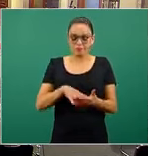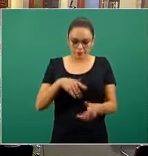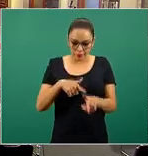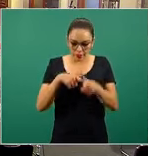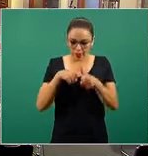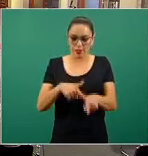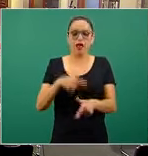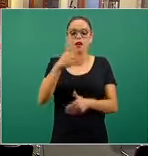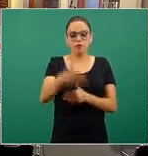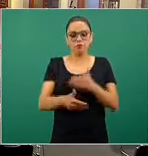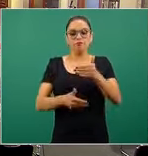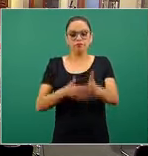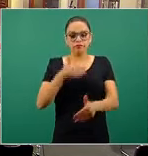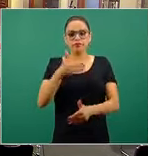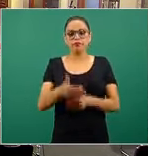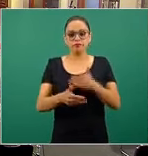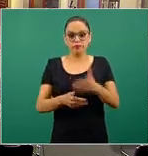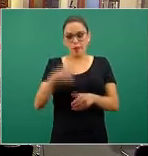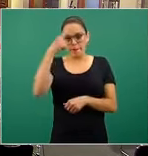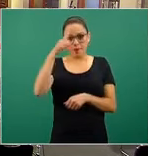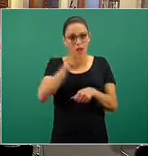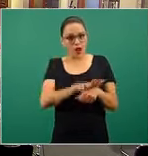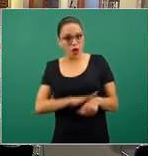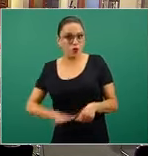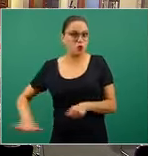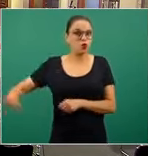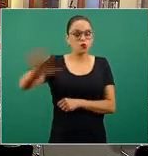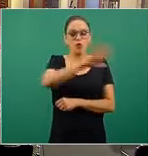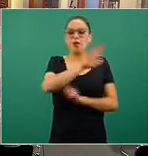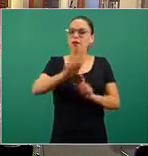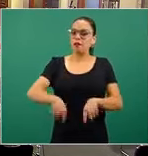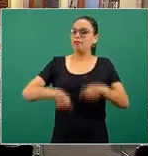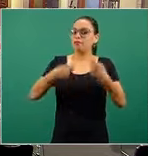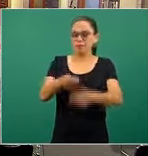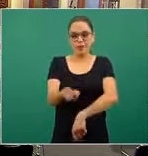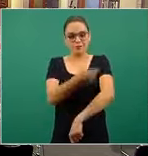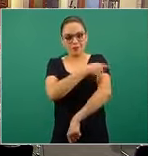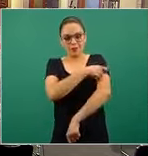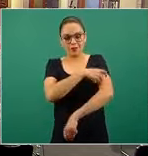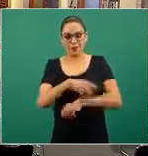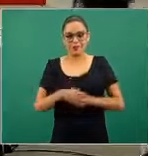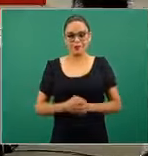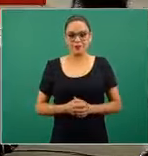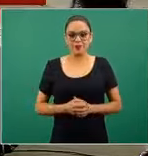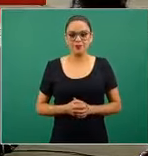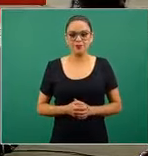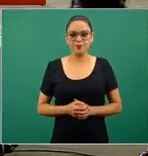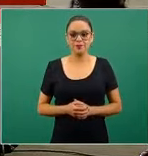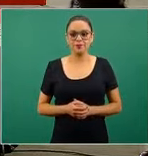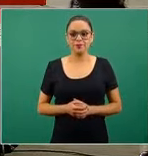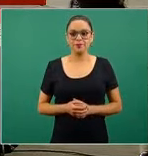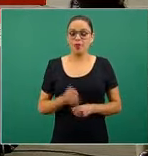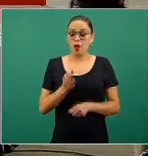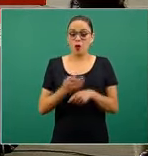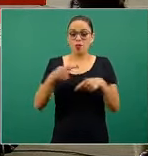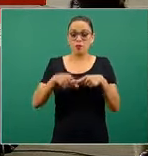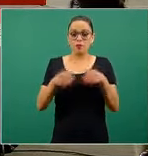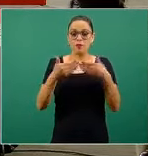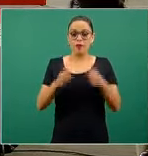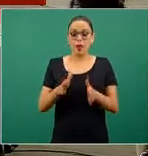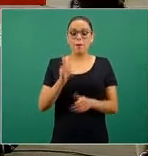y en su momento generar la cobertura que está prevista para efectos de esta campaña. Vamos a iniciar entonces